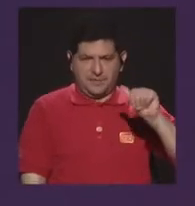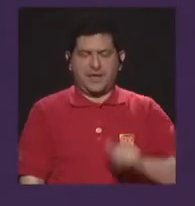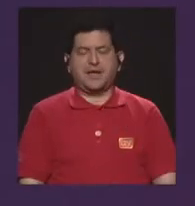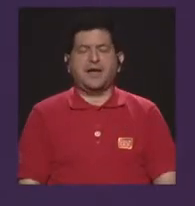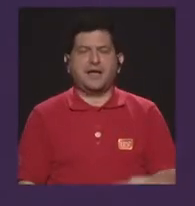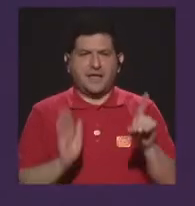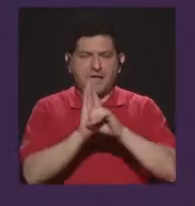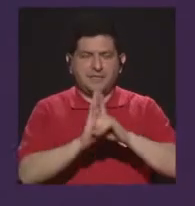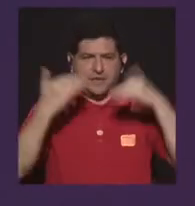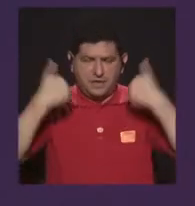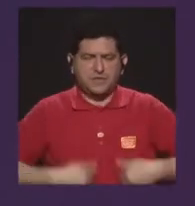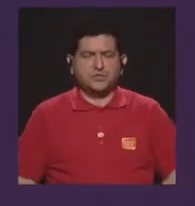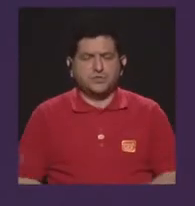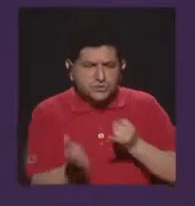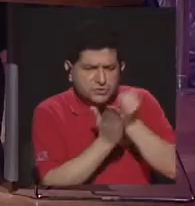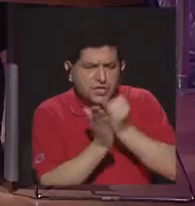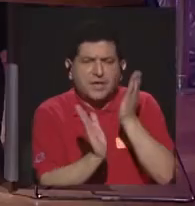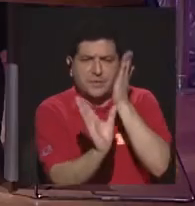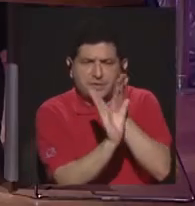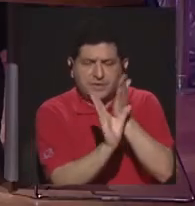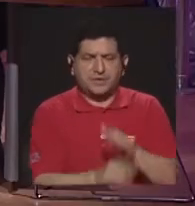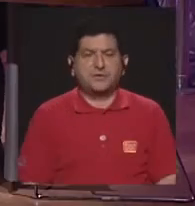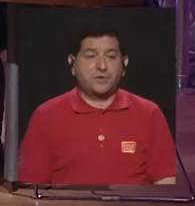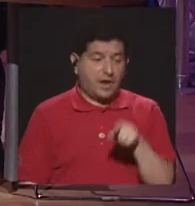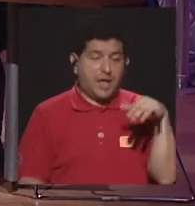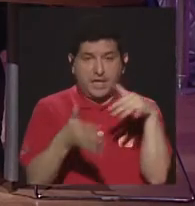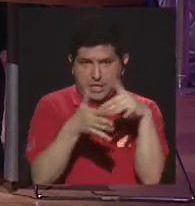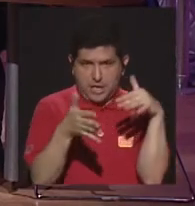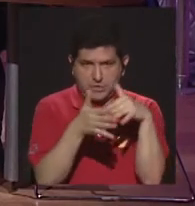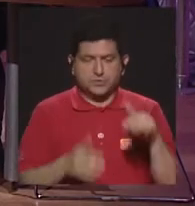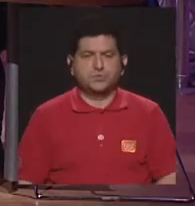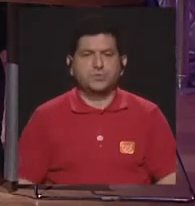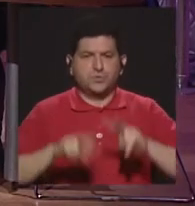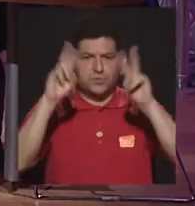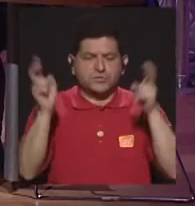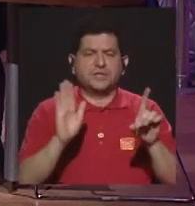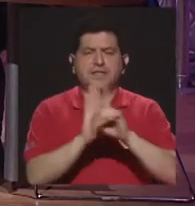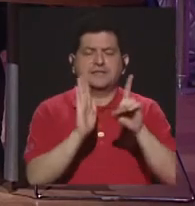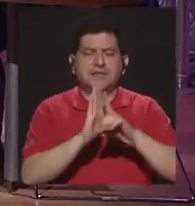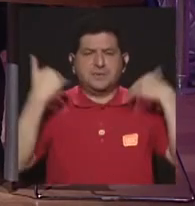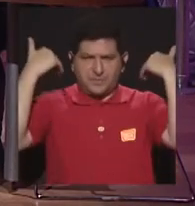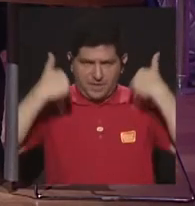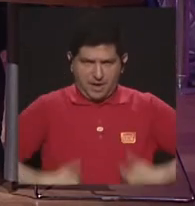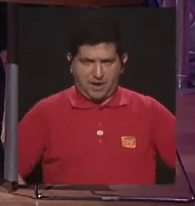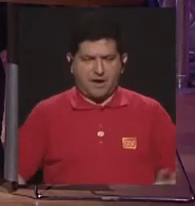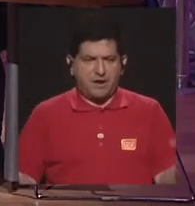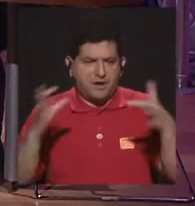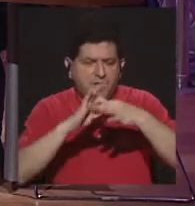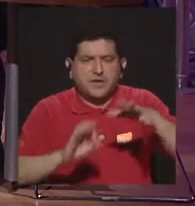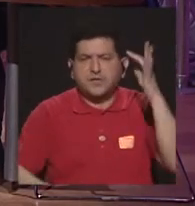Investigación Psicológica y ha realizado estudios en materia de derechos humanos